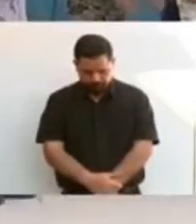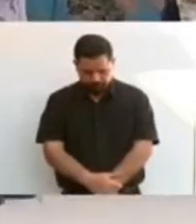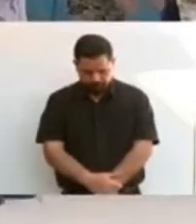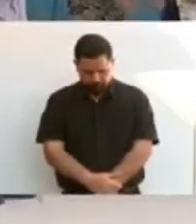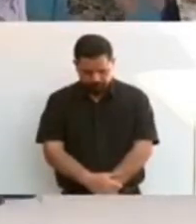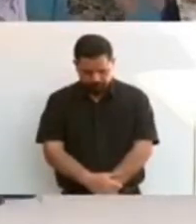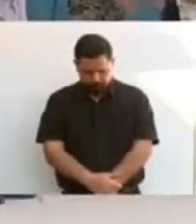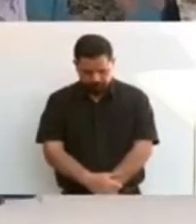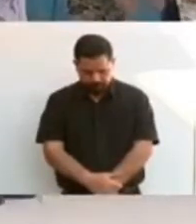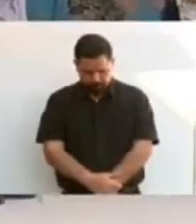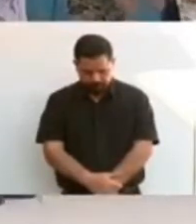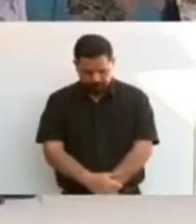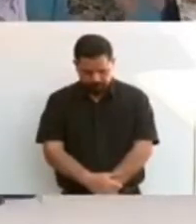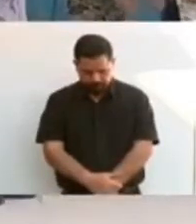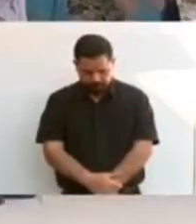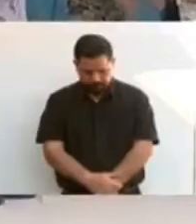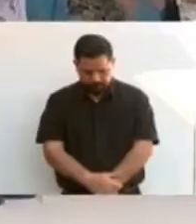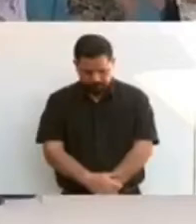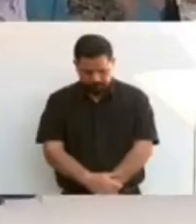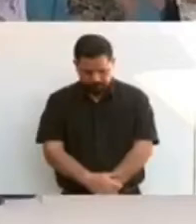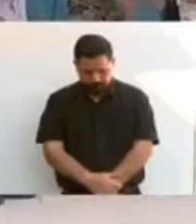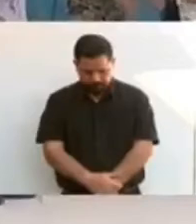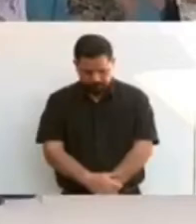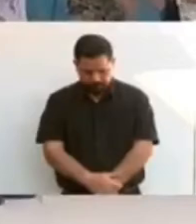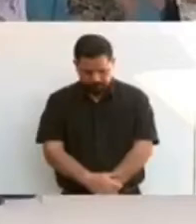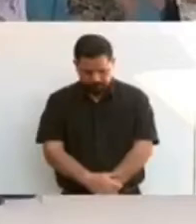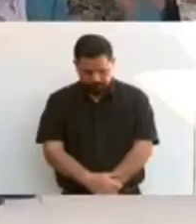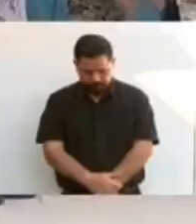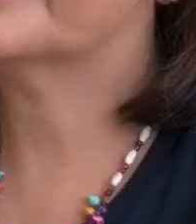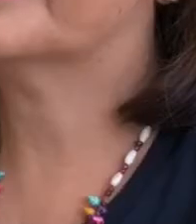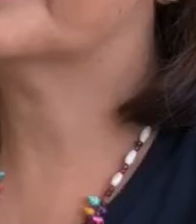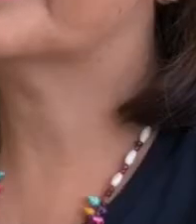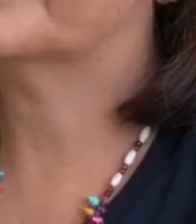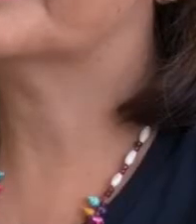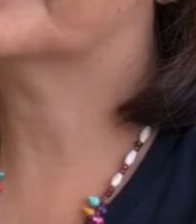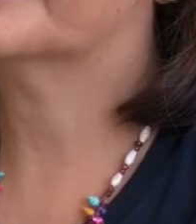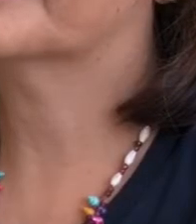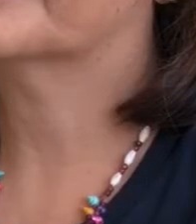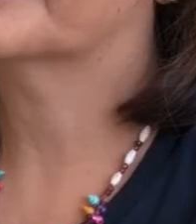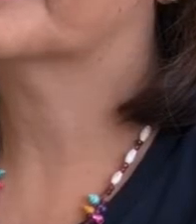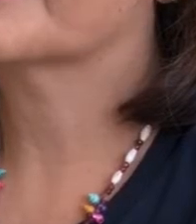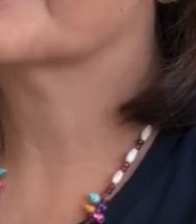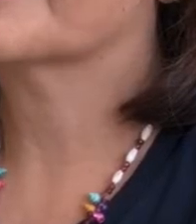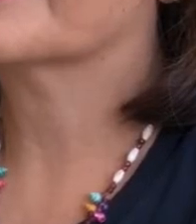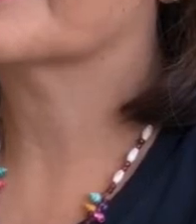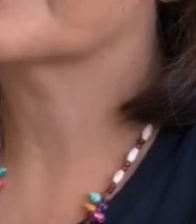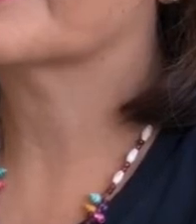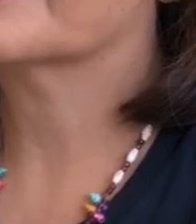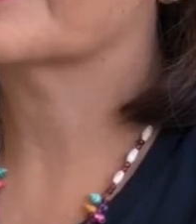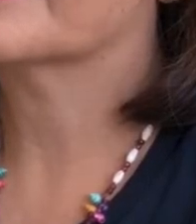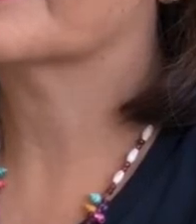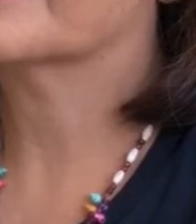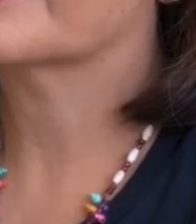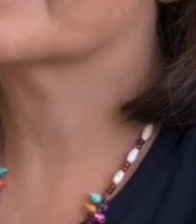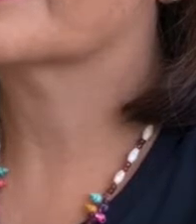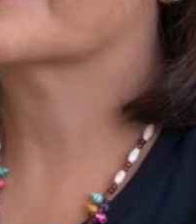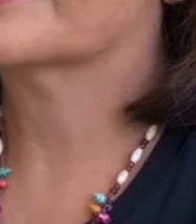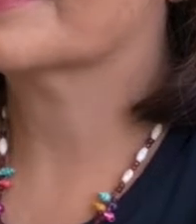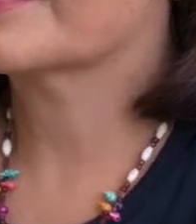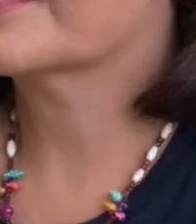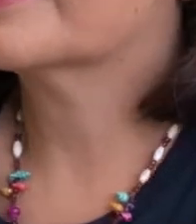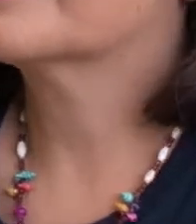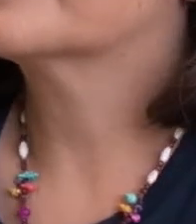Bueno, pues ahí está el tema de la gobernadora Claudia Pavlovich. Dio este mensaje, y eso motivó que